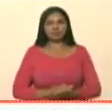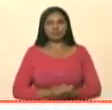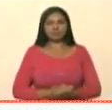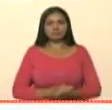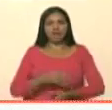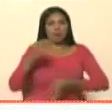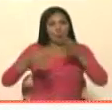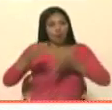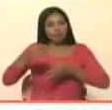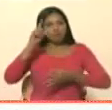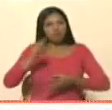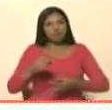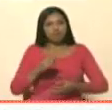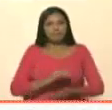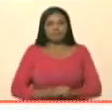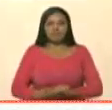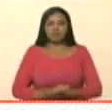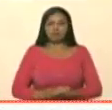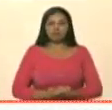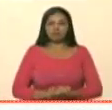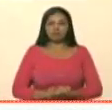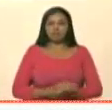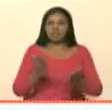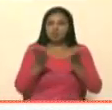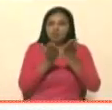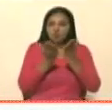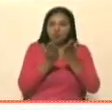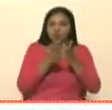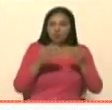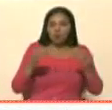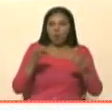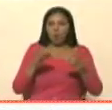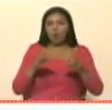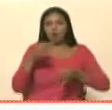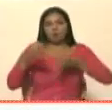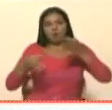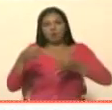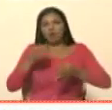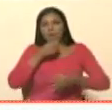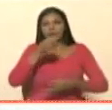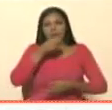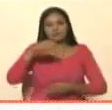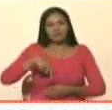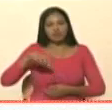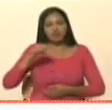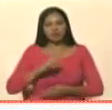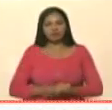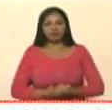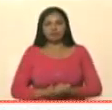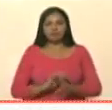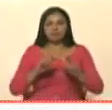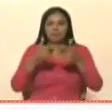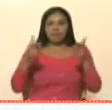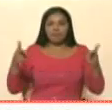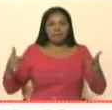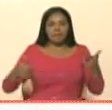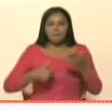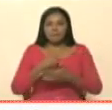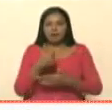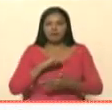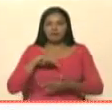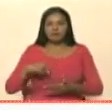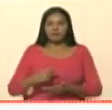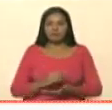abogada, jurisconsulta, estudiosa de la materia jurídica, que dio una rueda de prensa el día de hoy, ampliara elementos